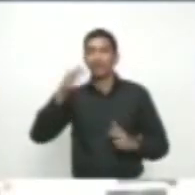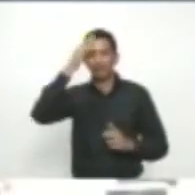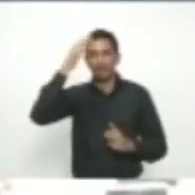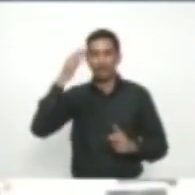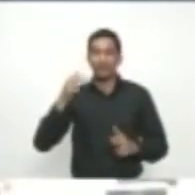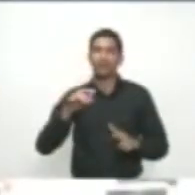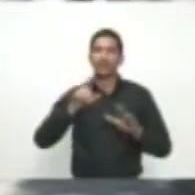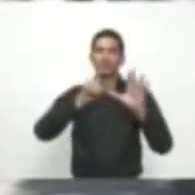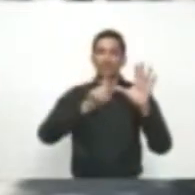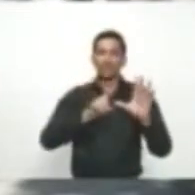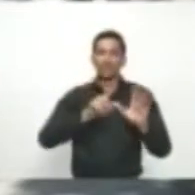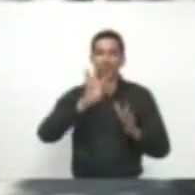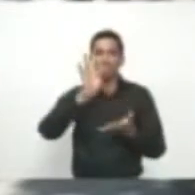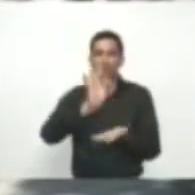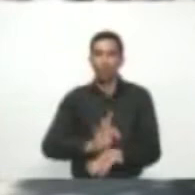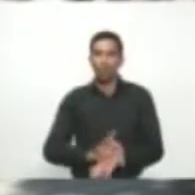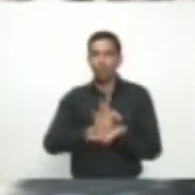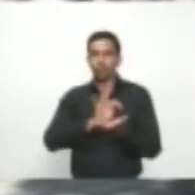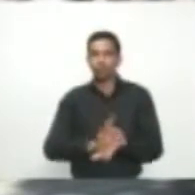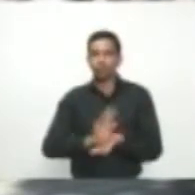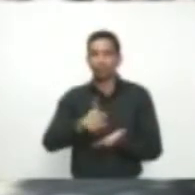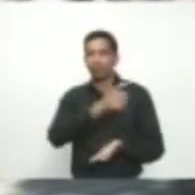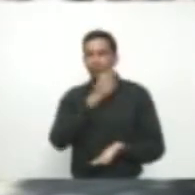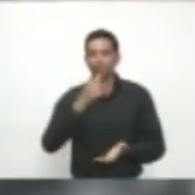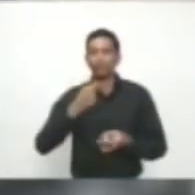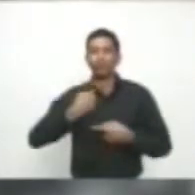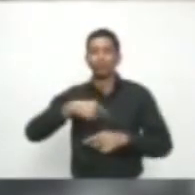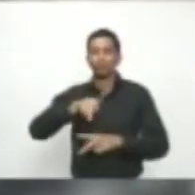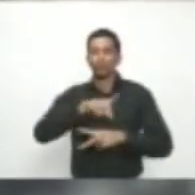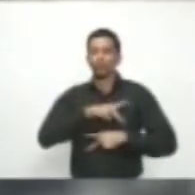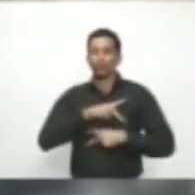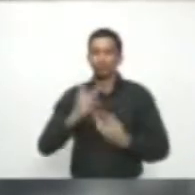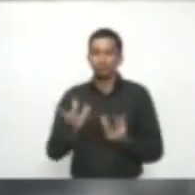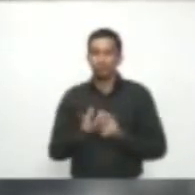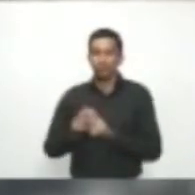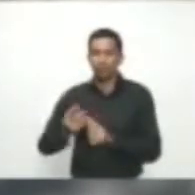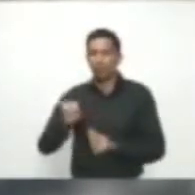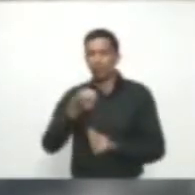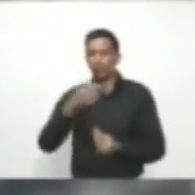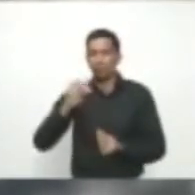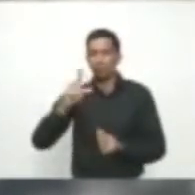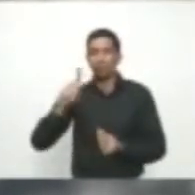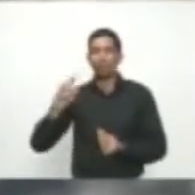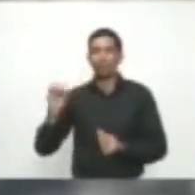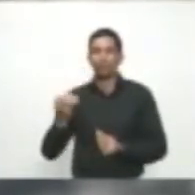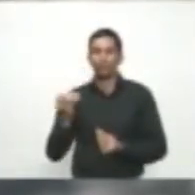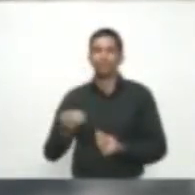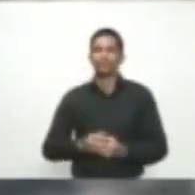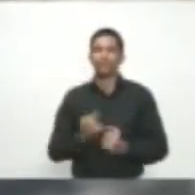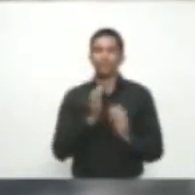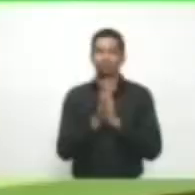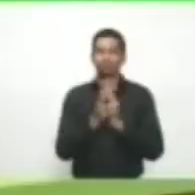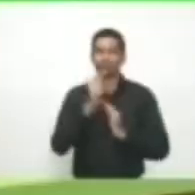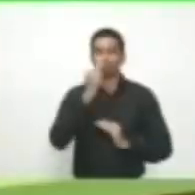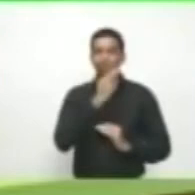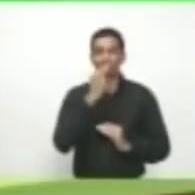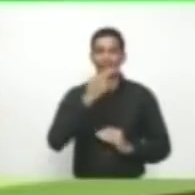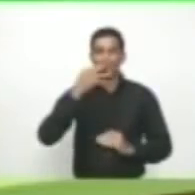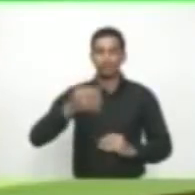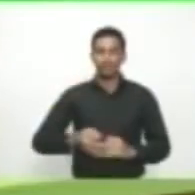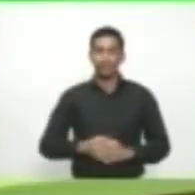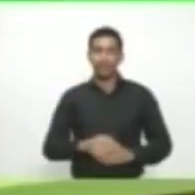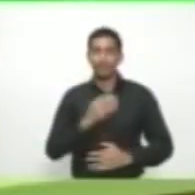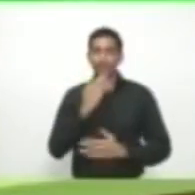cocaína, la mayoría perteneciente al Clan del Golfo. JJ Verbel, Las Noticias, un compromiso con la verdad. Gracias,